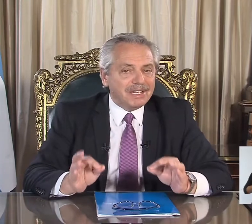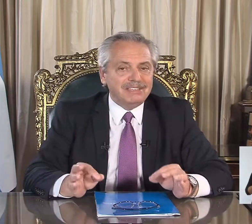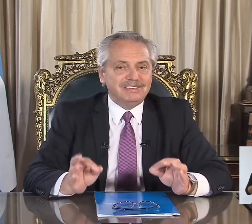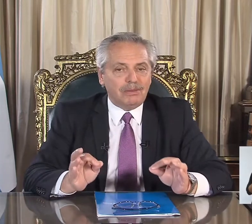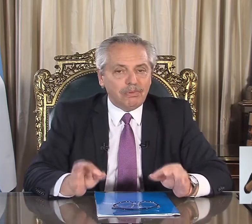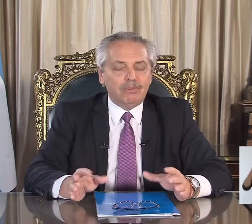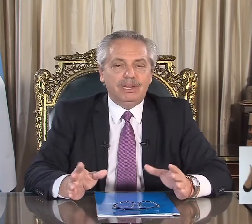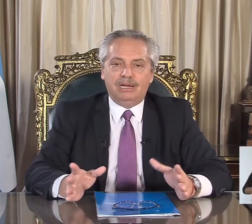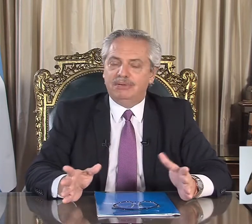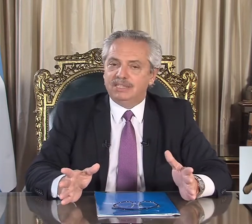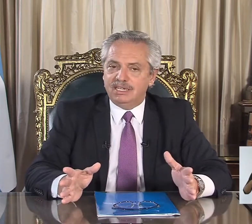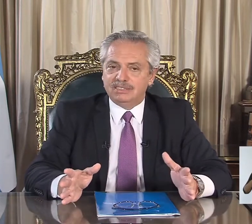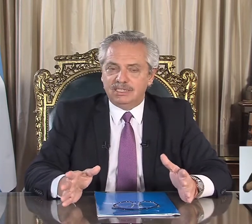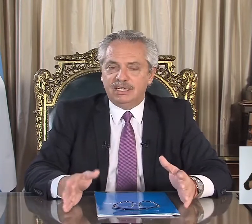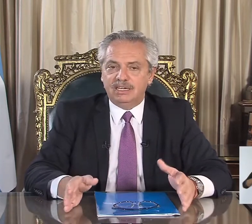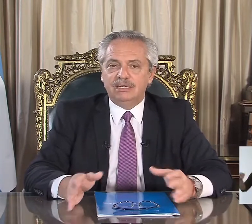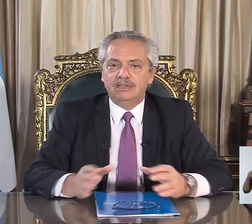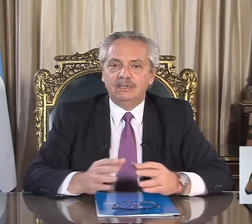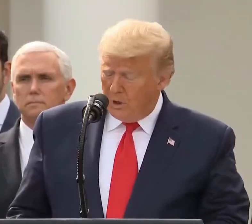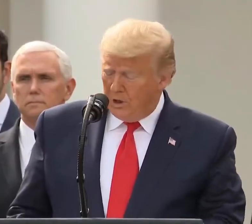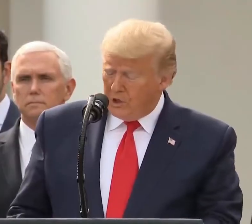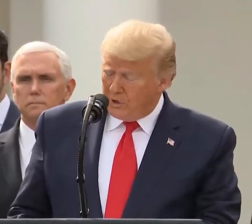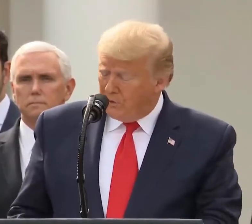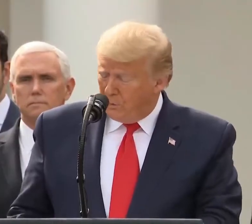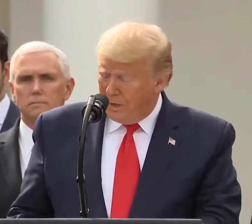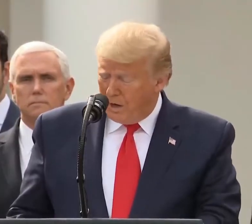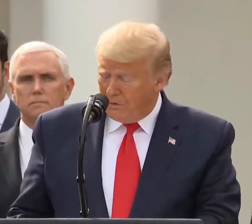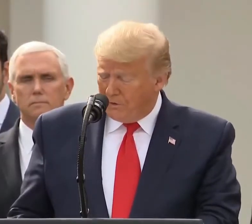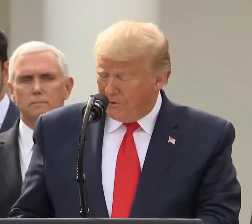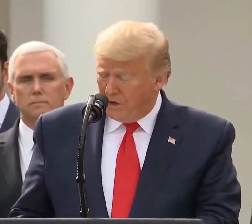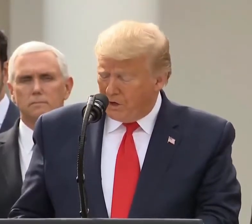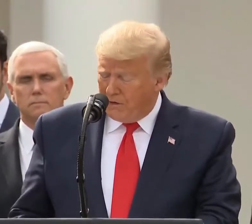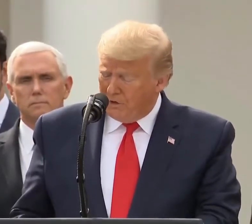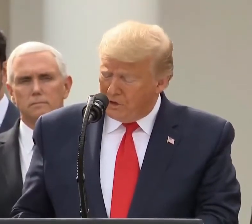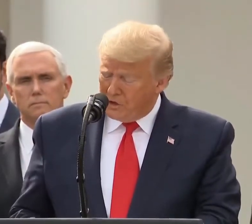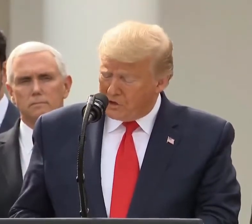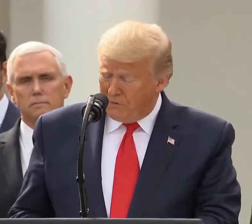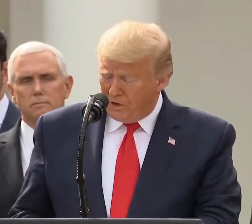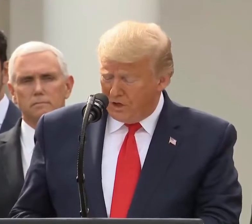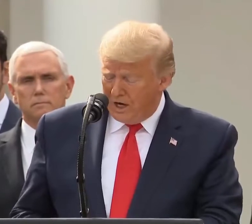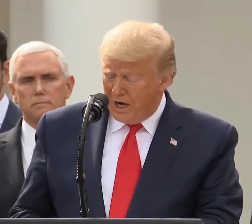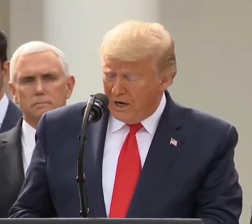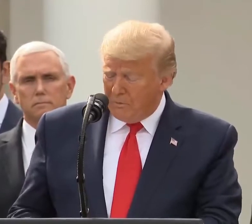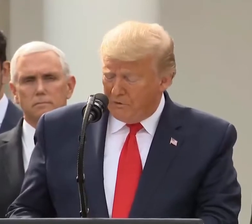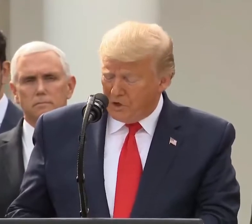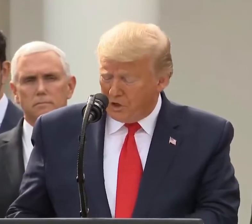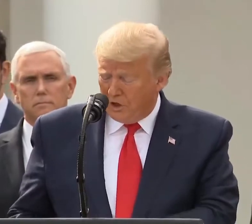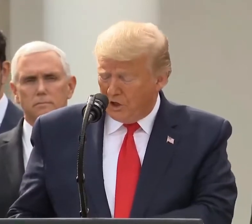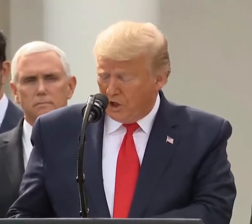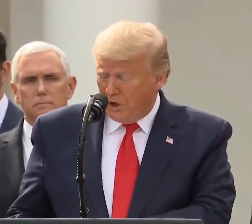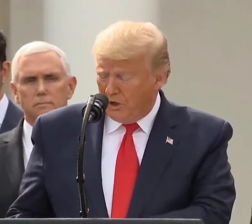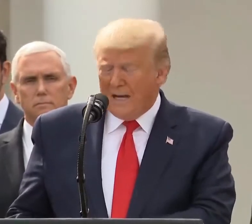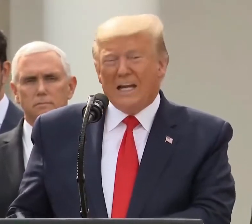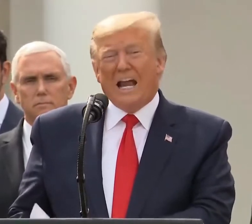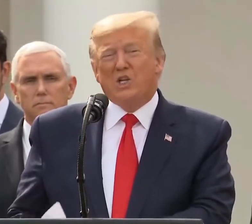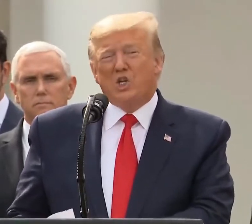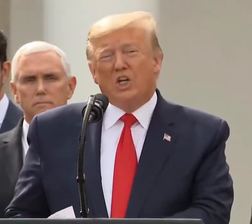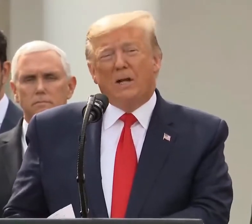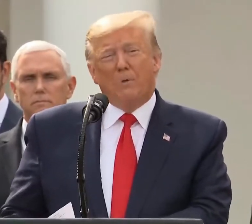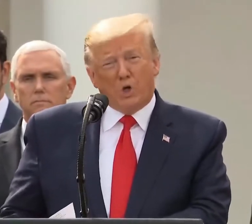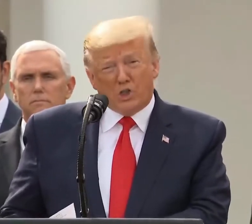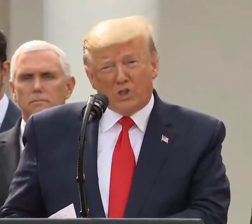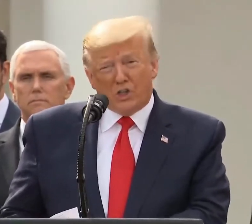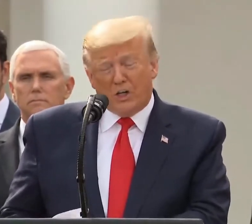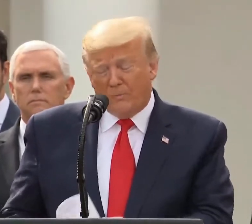la emergencia pública en materia sanitaria. Unleash the full power of the federal government in this effort today. I am officially declaring a